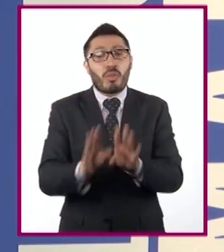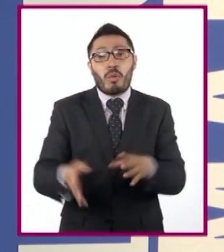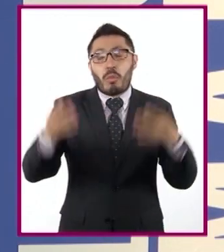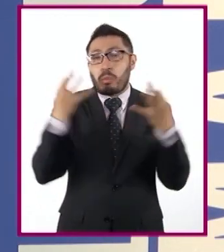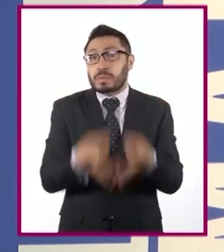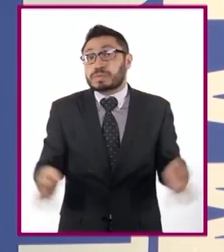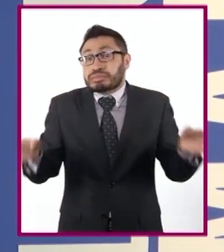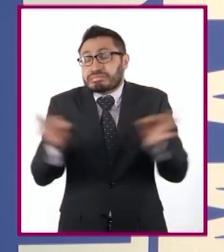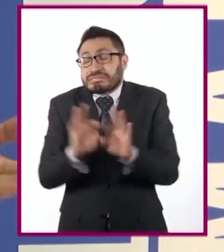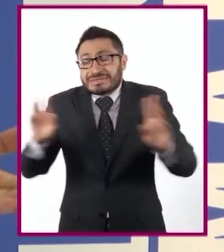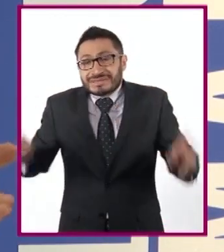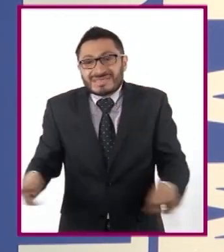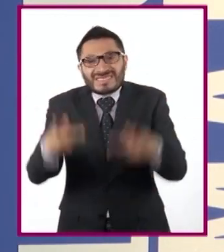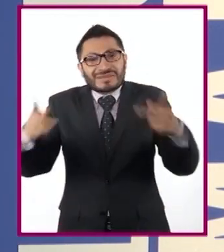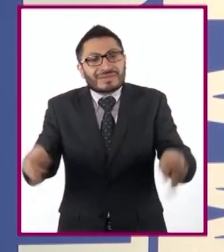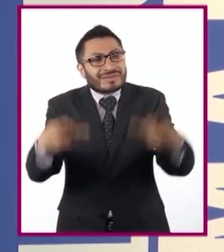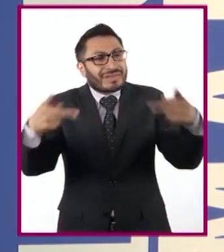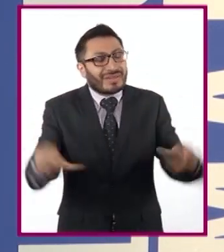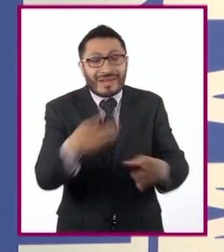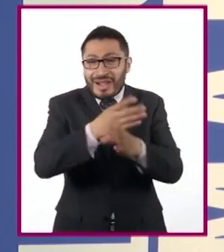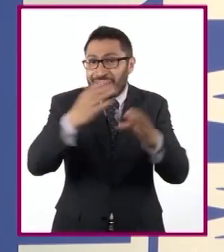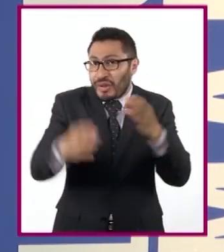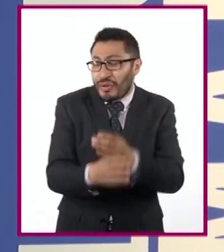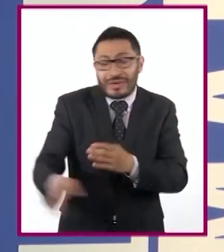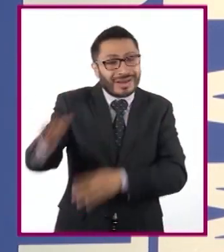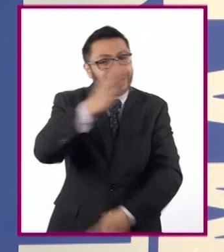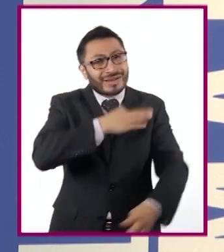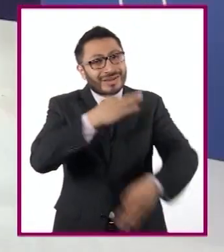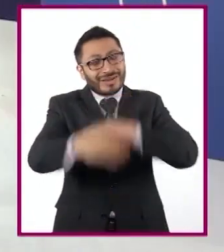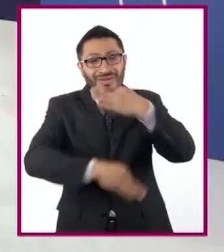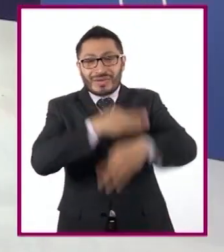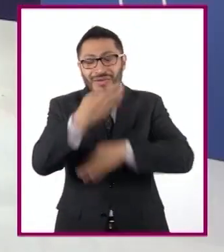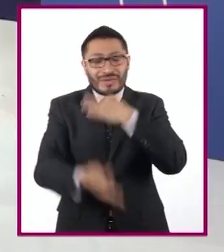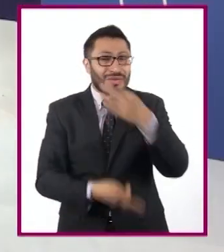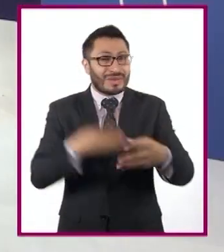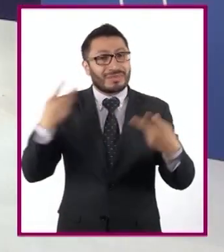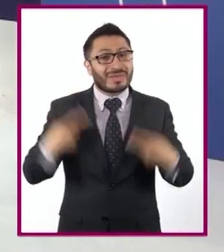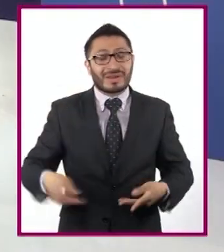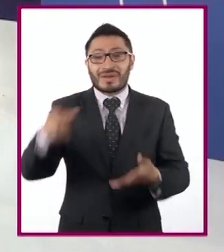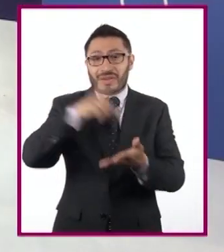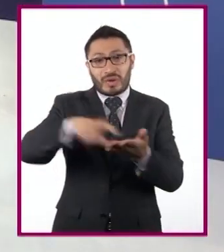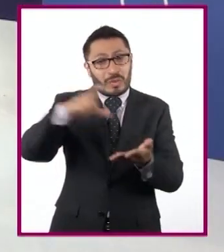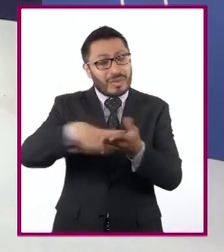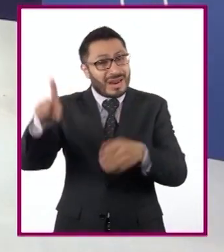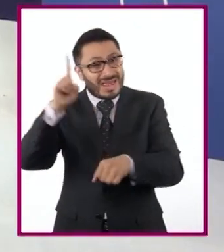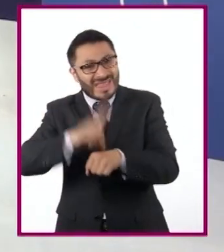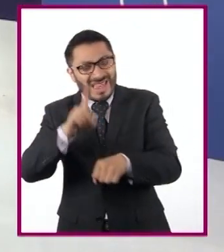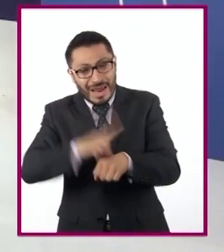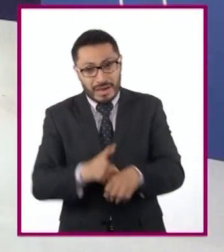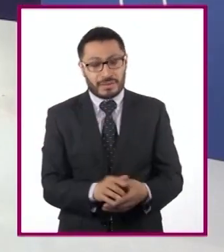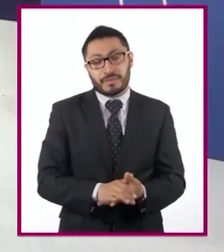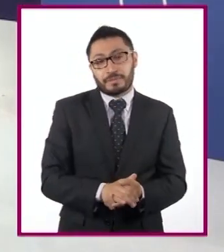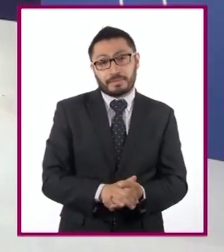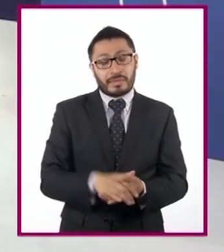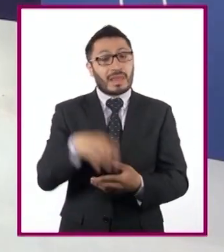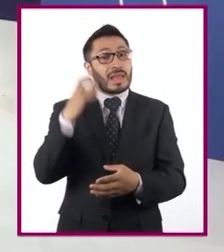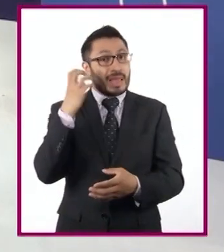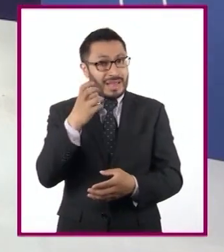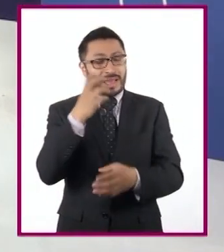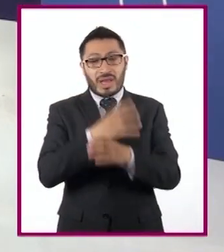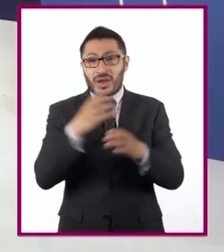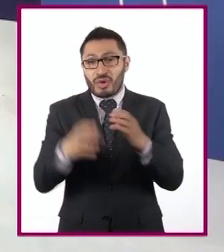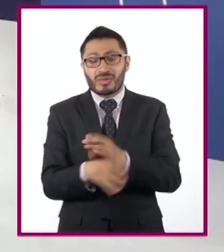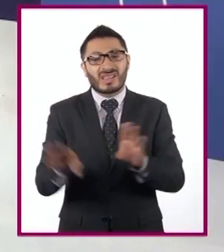ya que promueven productos y servicios que consumimos todos los días. Estos productos buscan darse a conocer a través